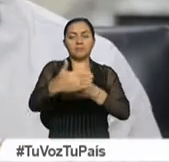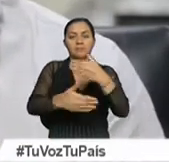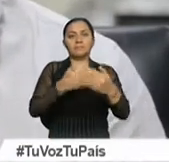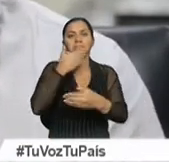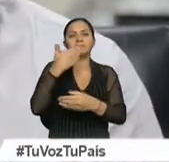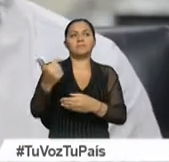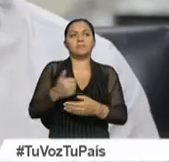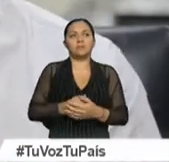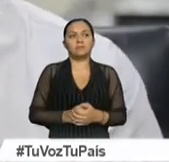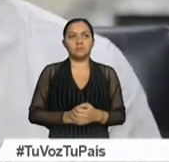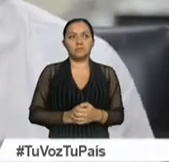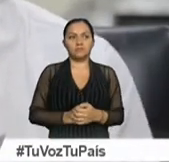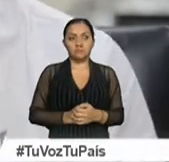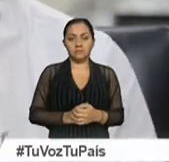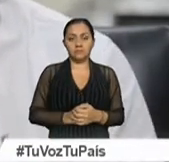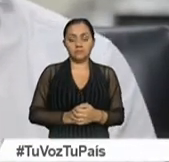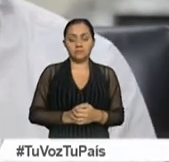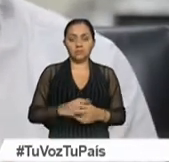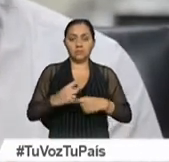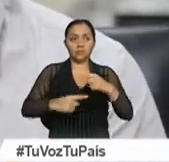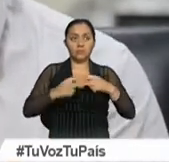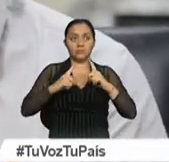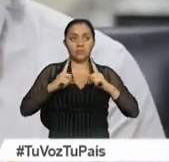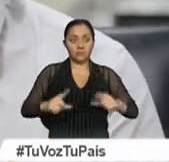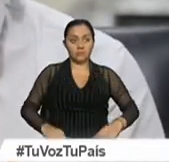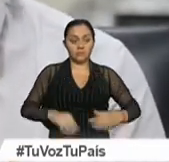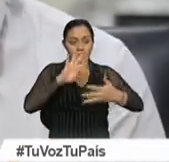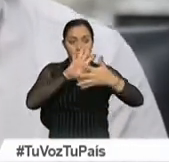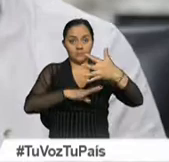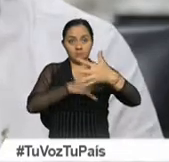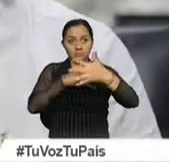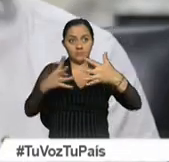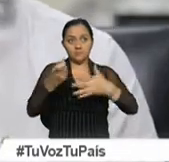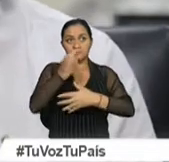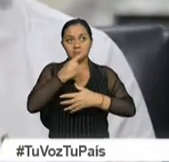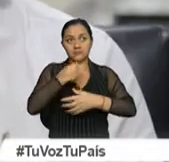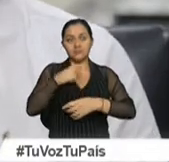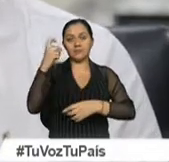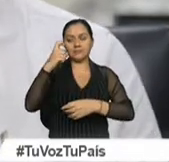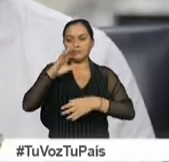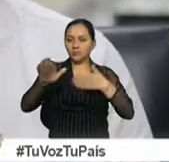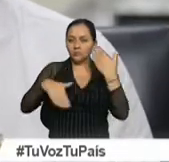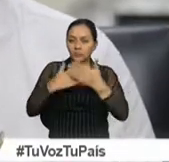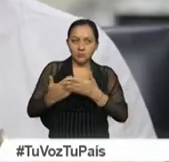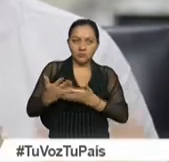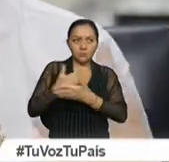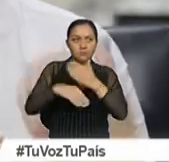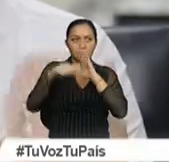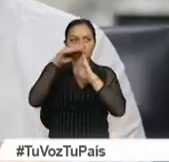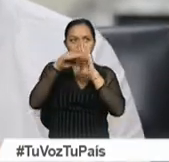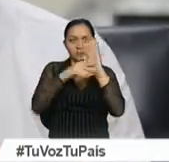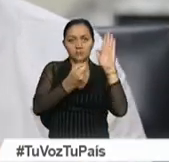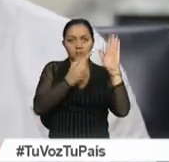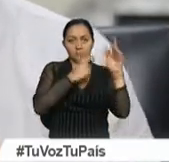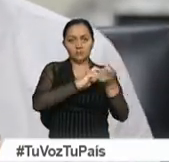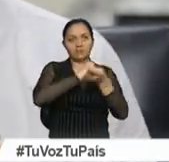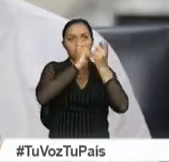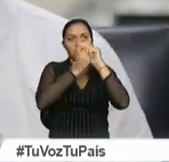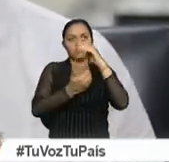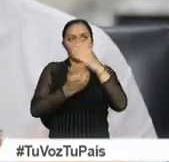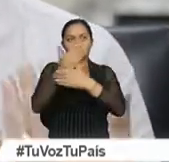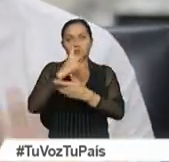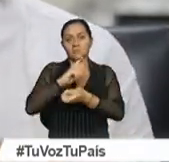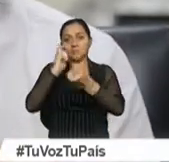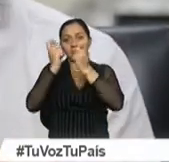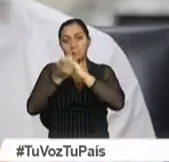mejores alternativas terapéuticas. Y de hecho, el Cuadro Nacional de Medicamentos Básicos recoge medicamentos de innovación, medicamentos